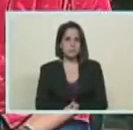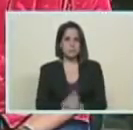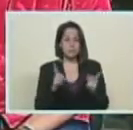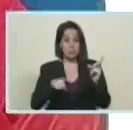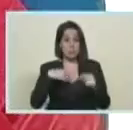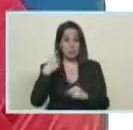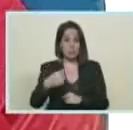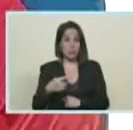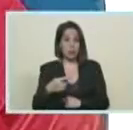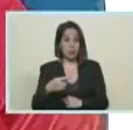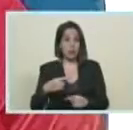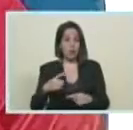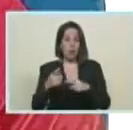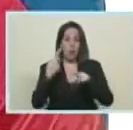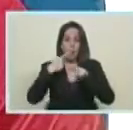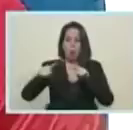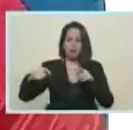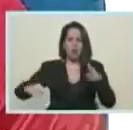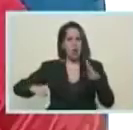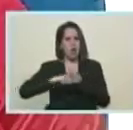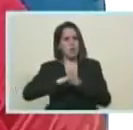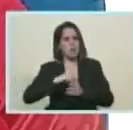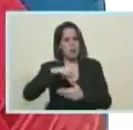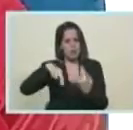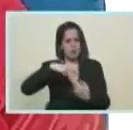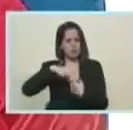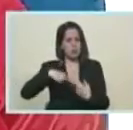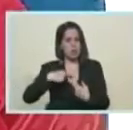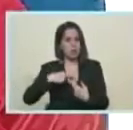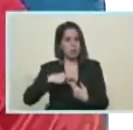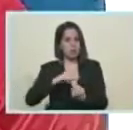Luego vino el contragolpe revolucionario,